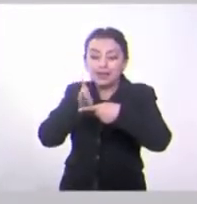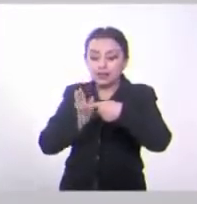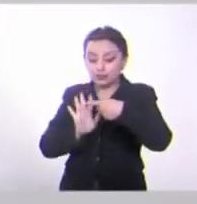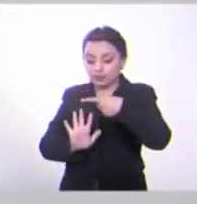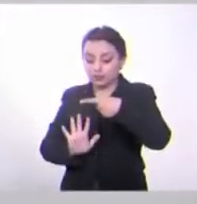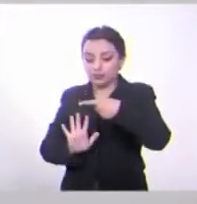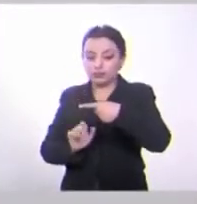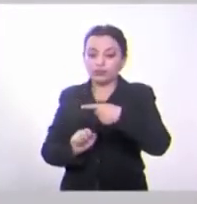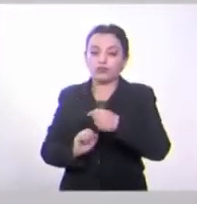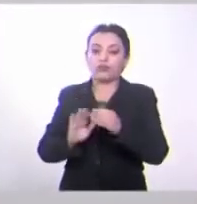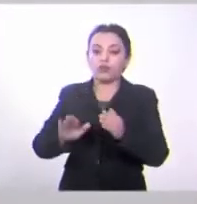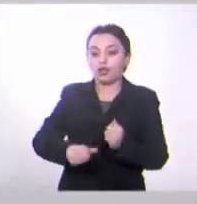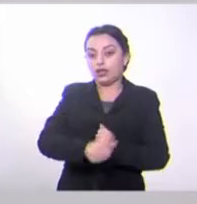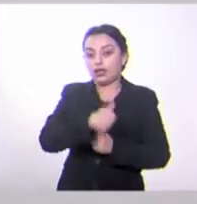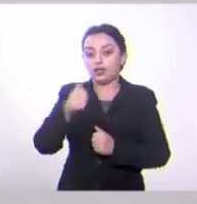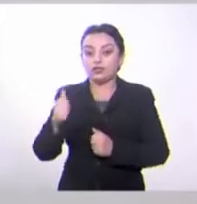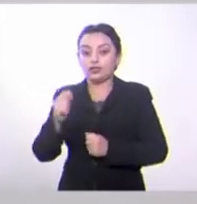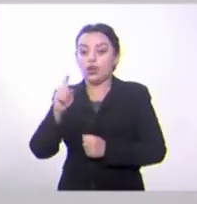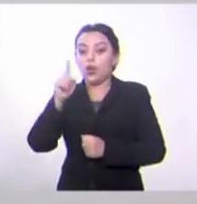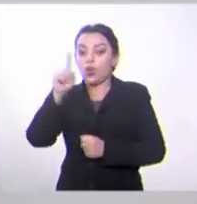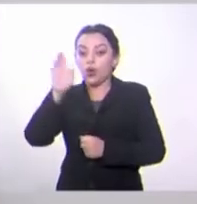1/2. Otra vez